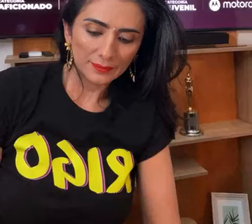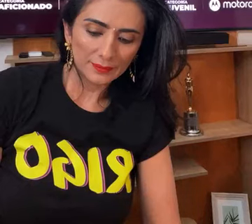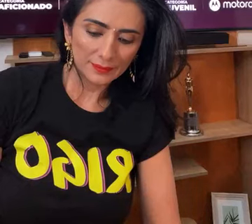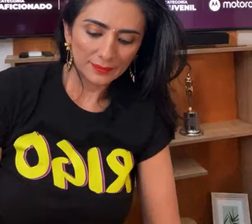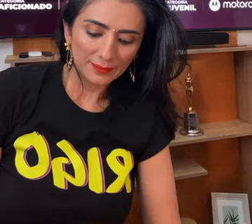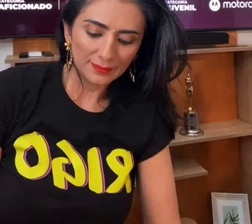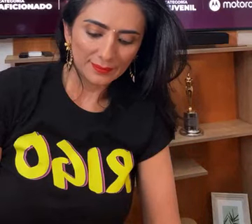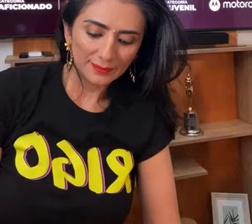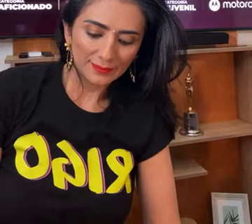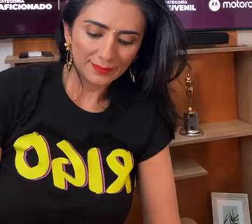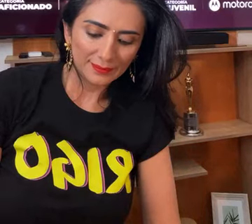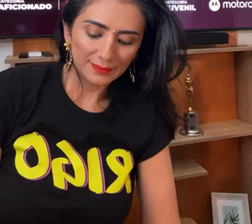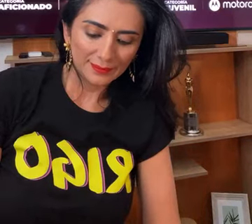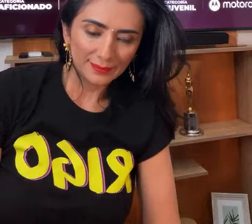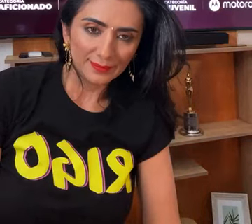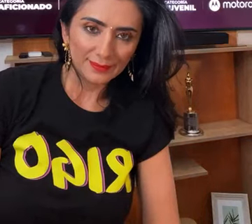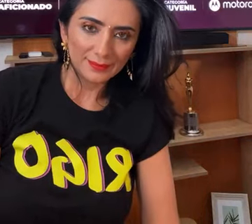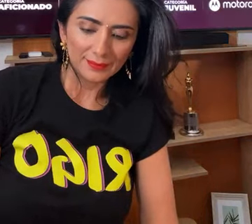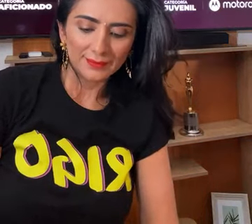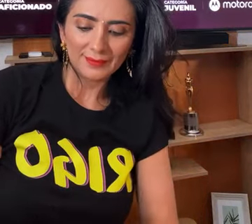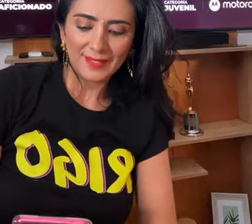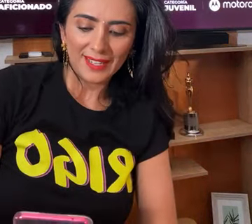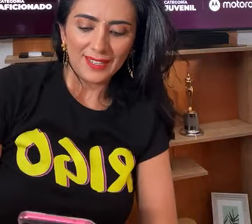Listo, ya vamos a iniciar.